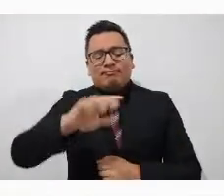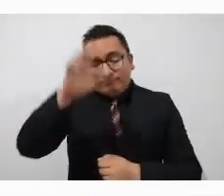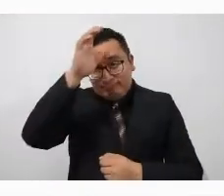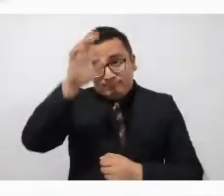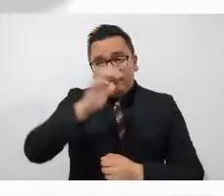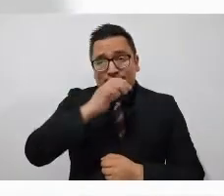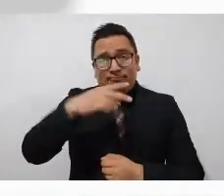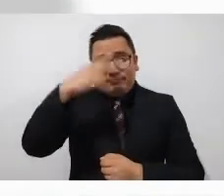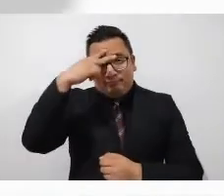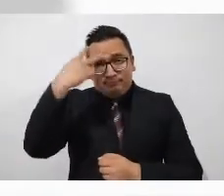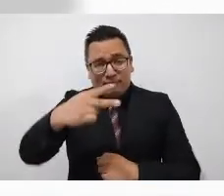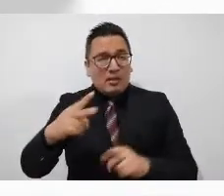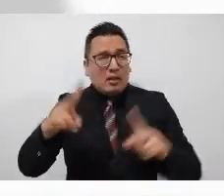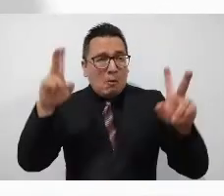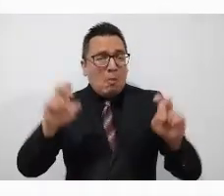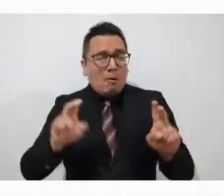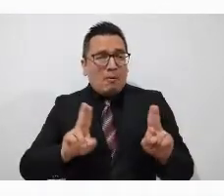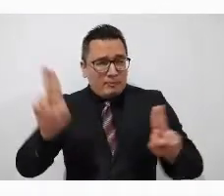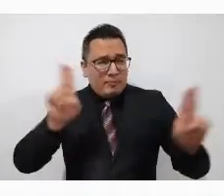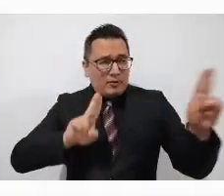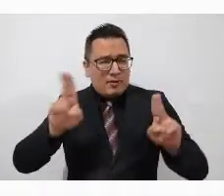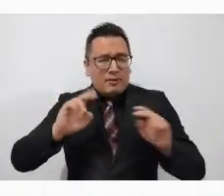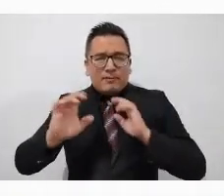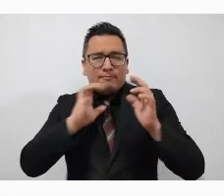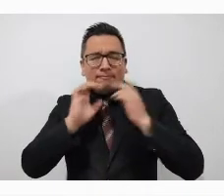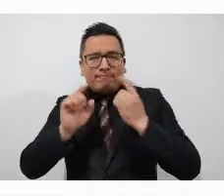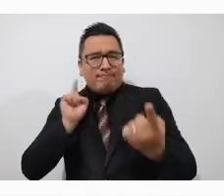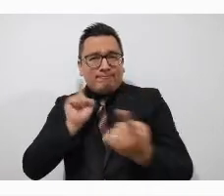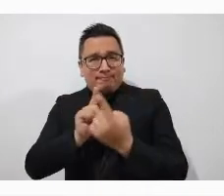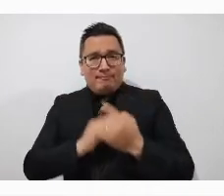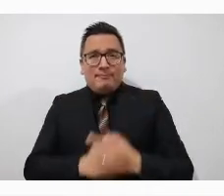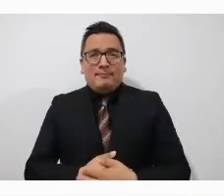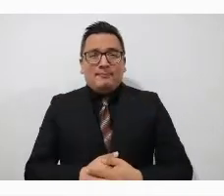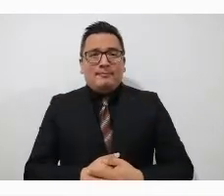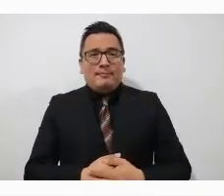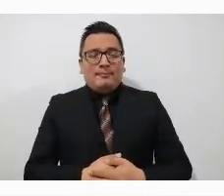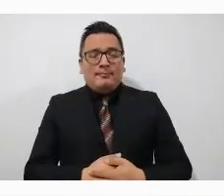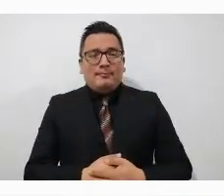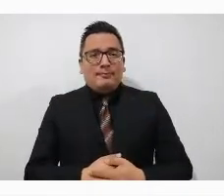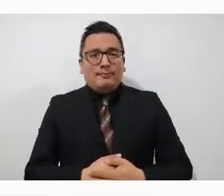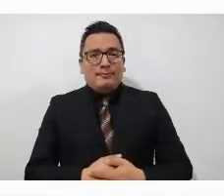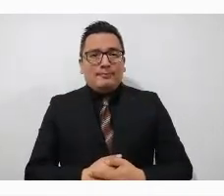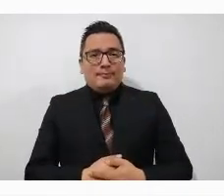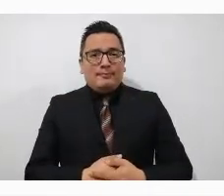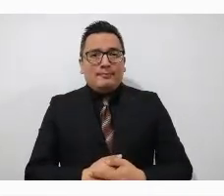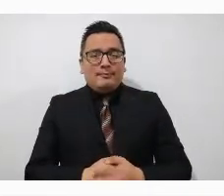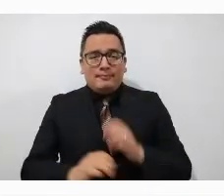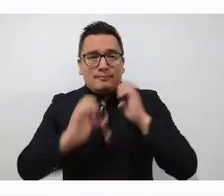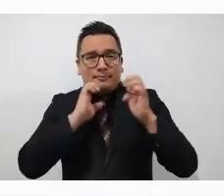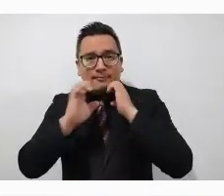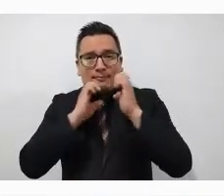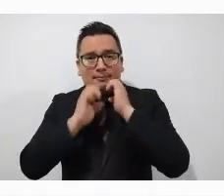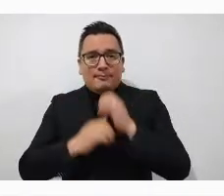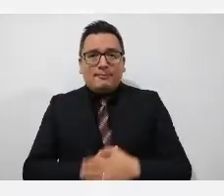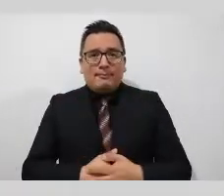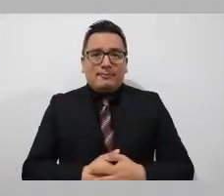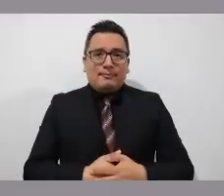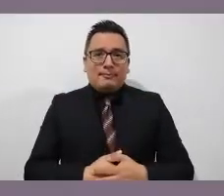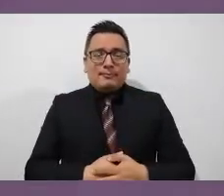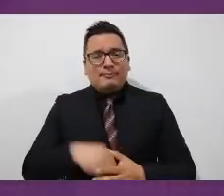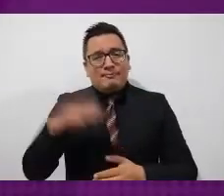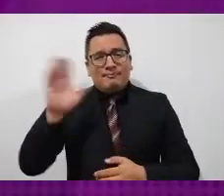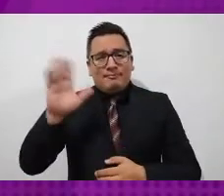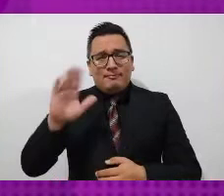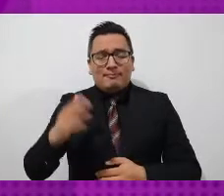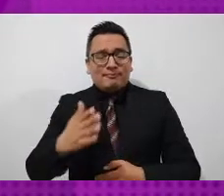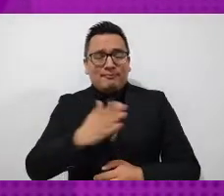vida democrática de Coahuila y de México en comunicación directa con usted. La entrevista. Hola,